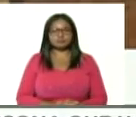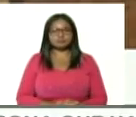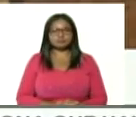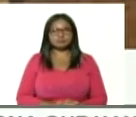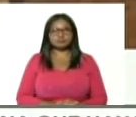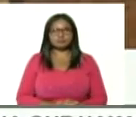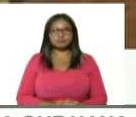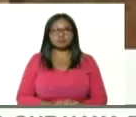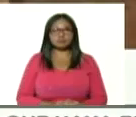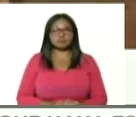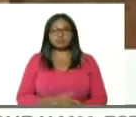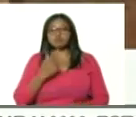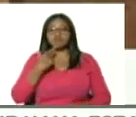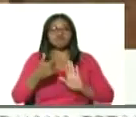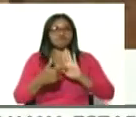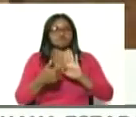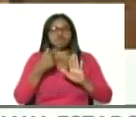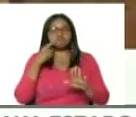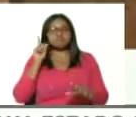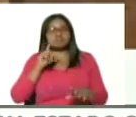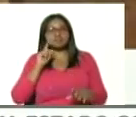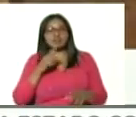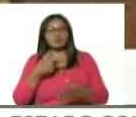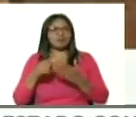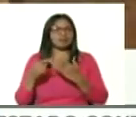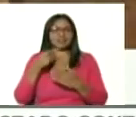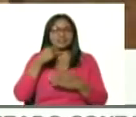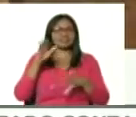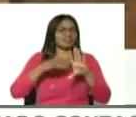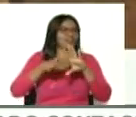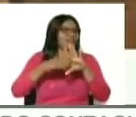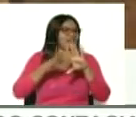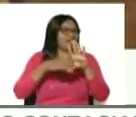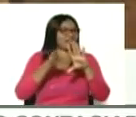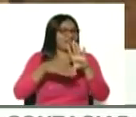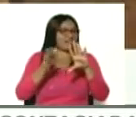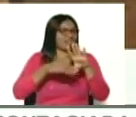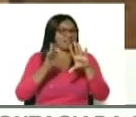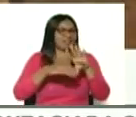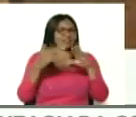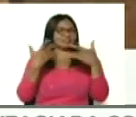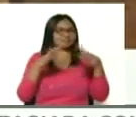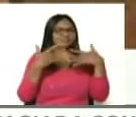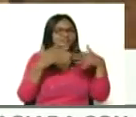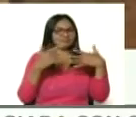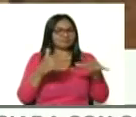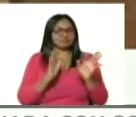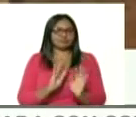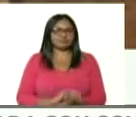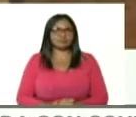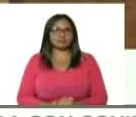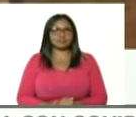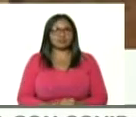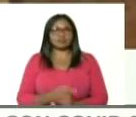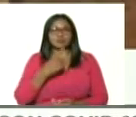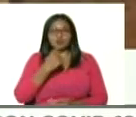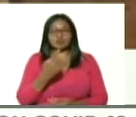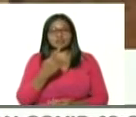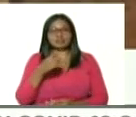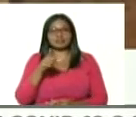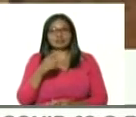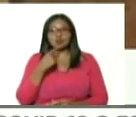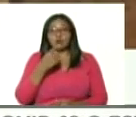Mayor desmentido, lo demás es puro gamelote, gamelote, gamelote, gamelote, para ser decente y no decir la